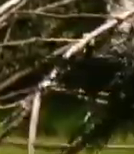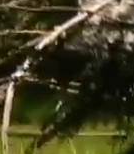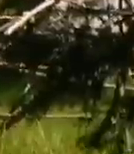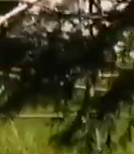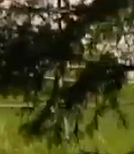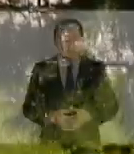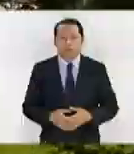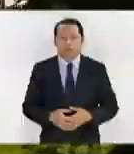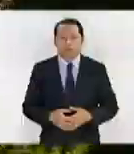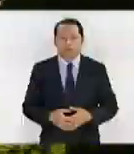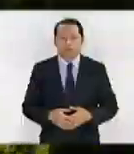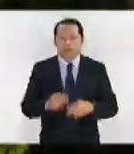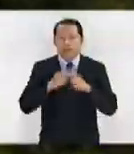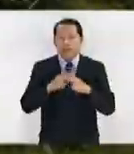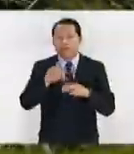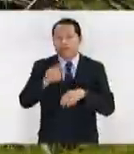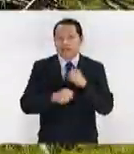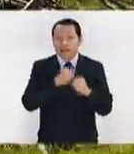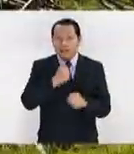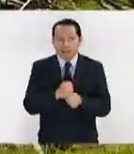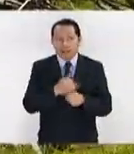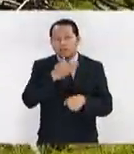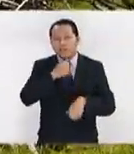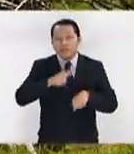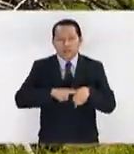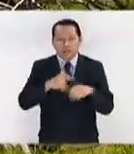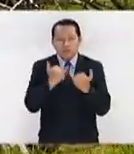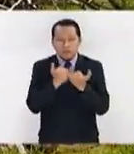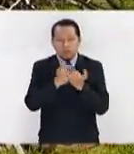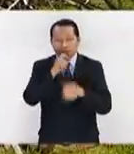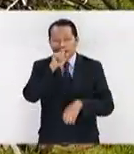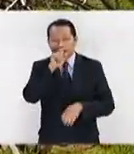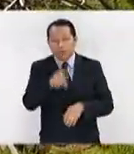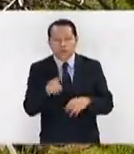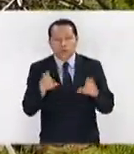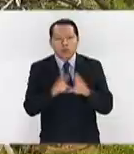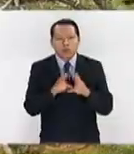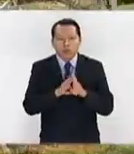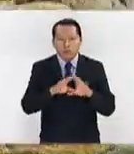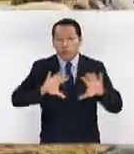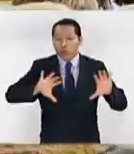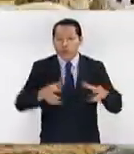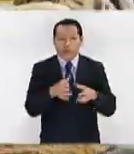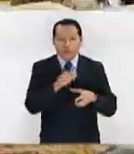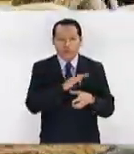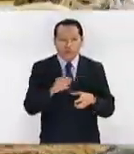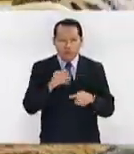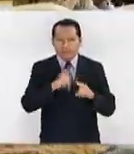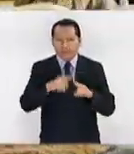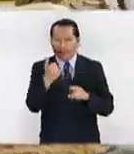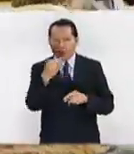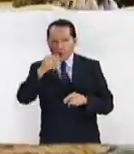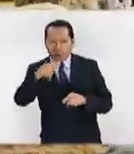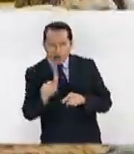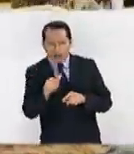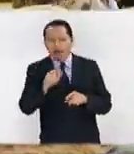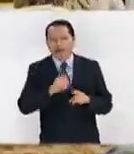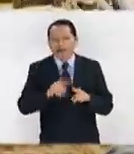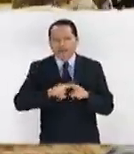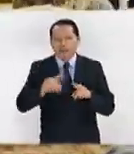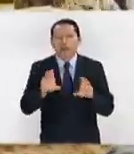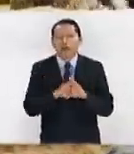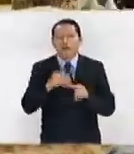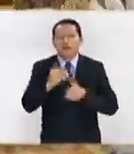Por más de 20 años, el Festival Guru Ram Dass y del Sonido Sagrado reúne a la comunidad de Kundalini Yoga y Sikh Dharma a través